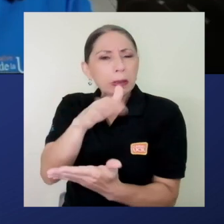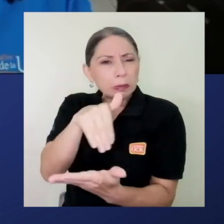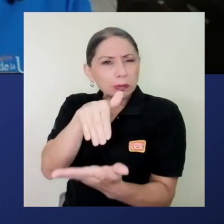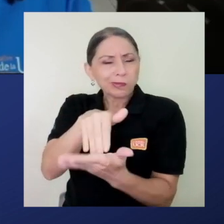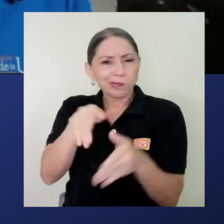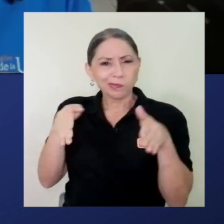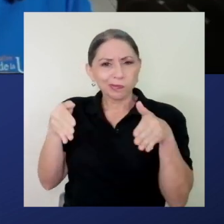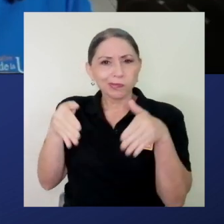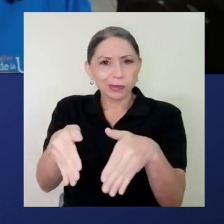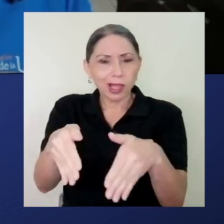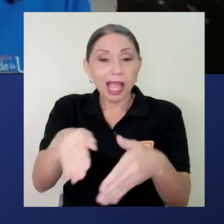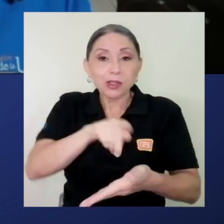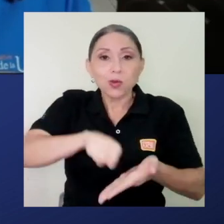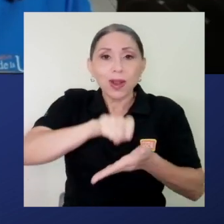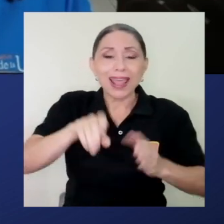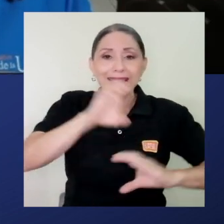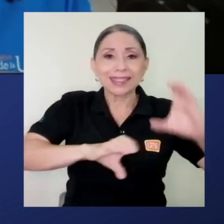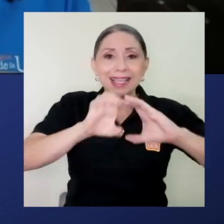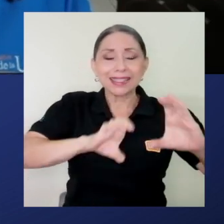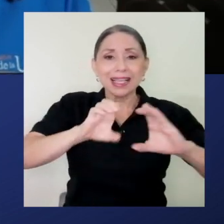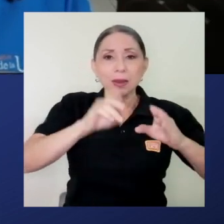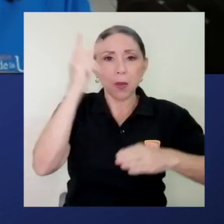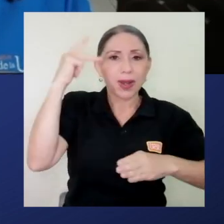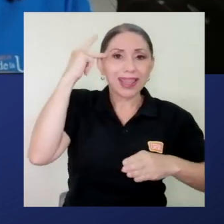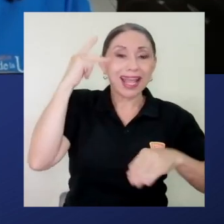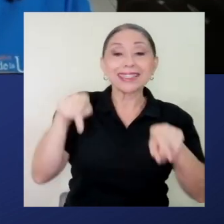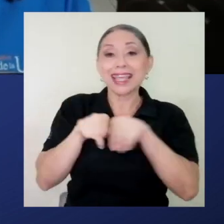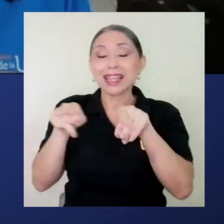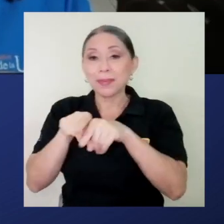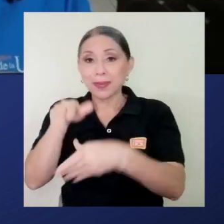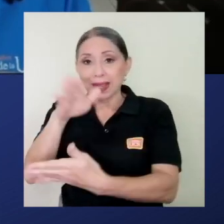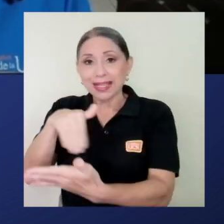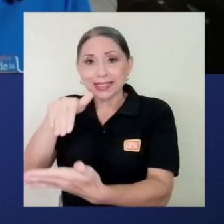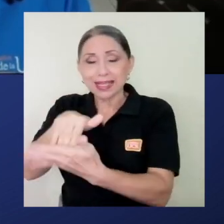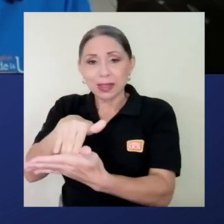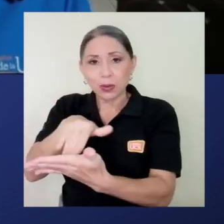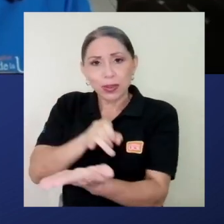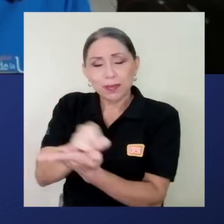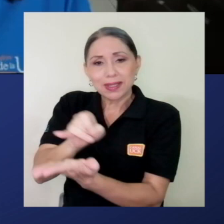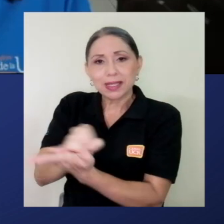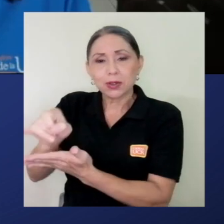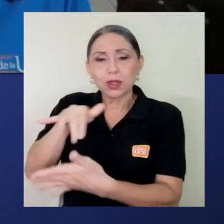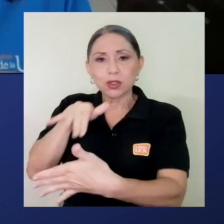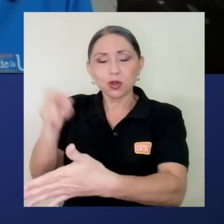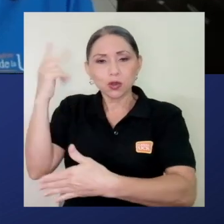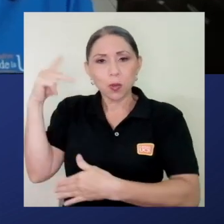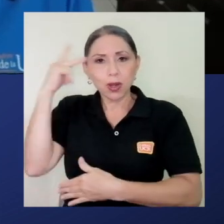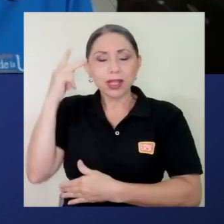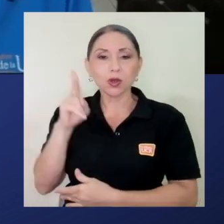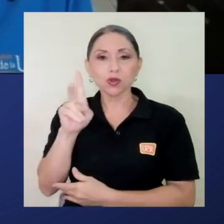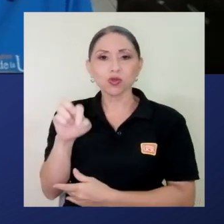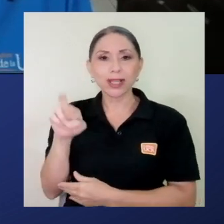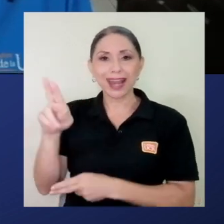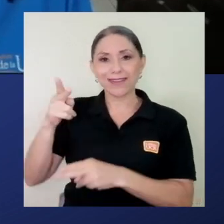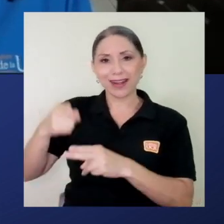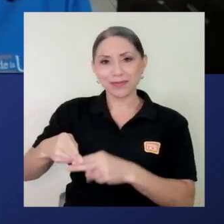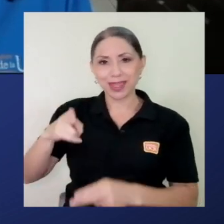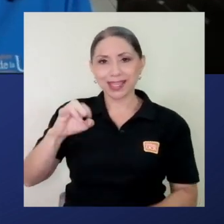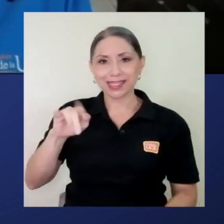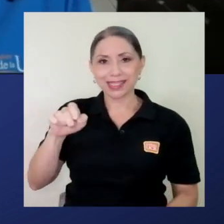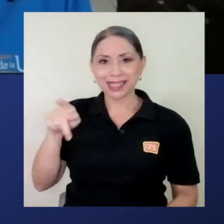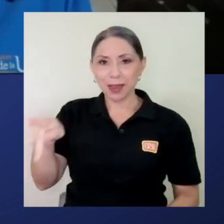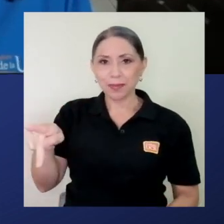Ciencias Políticas y del CIEP, el Centro de Investigación y Estudios Políticos de la UCR. Don Rodsay, muchas gracias